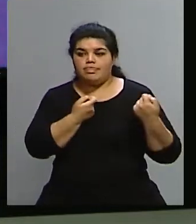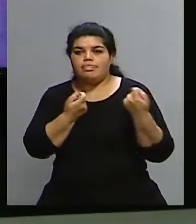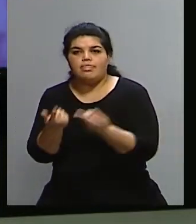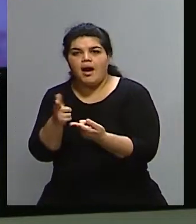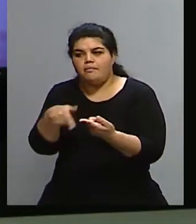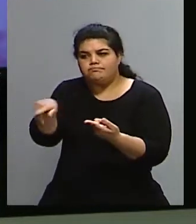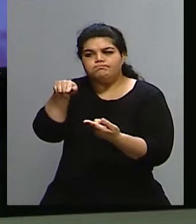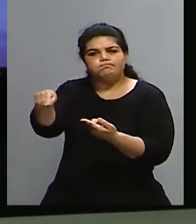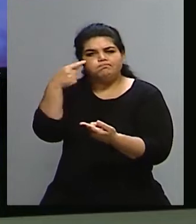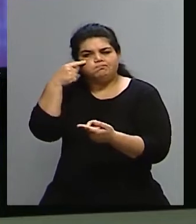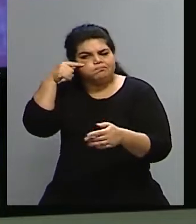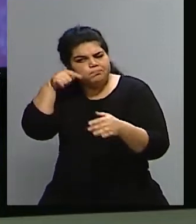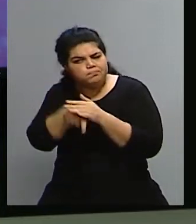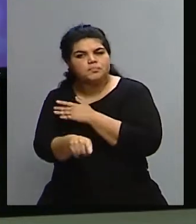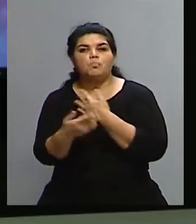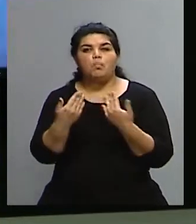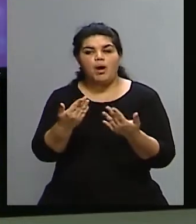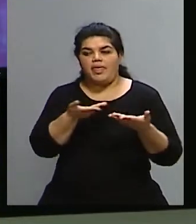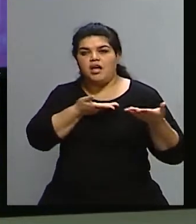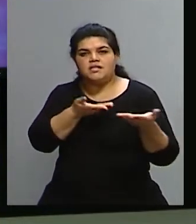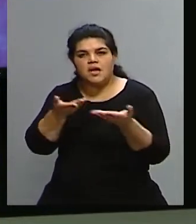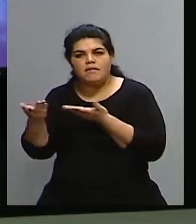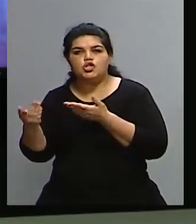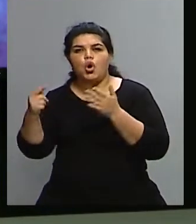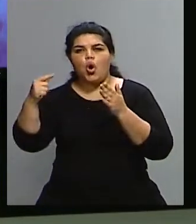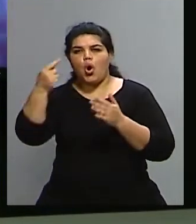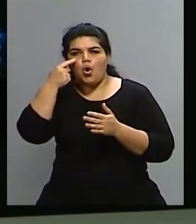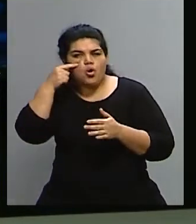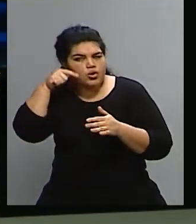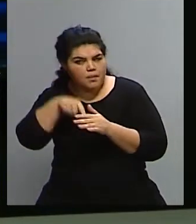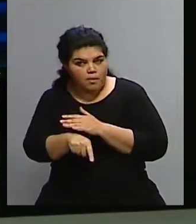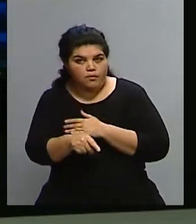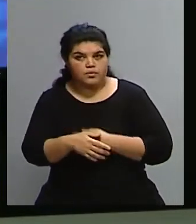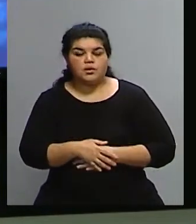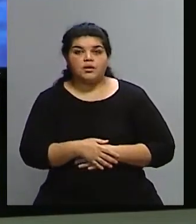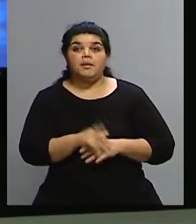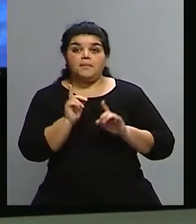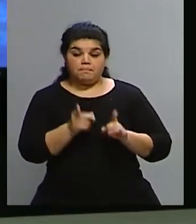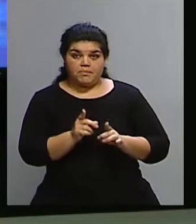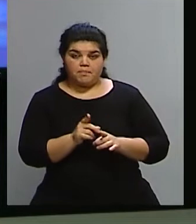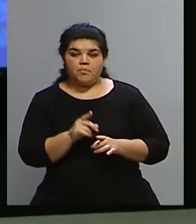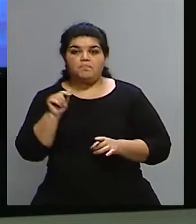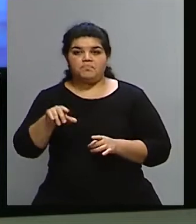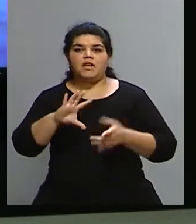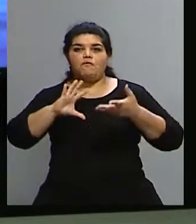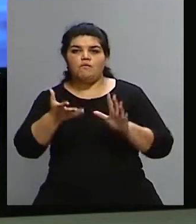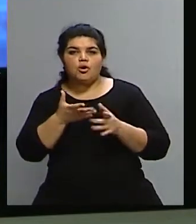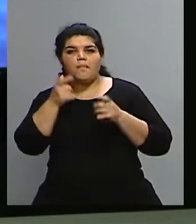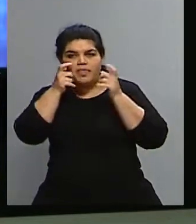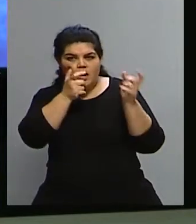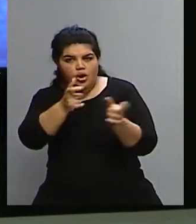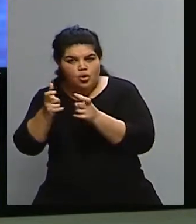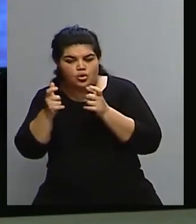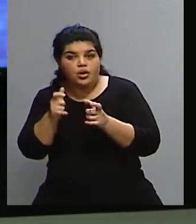usuario vea cómo es su prestación de servicio. En realidad, todo este sistema de control lo que hace es un